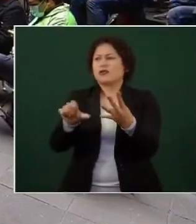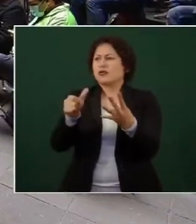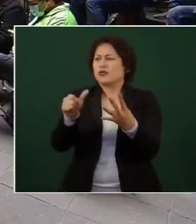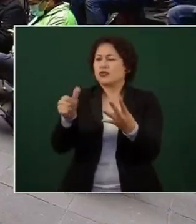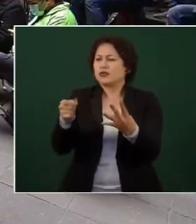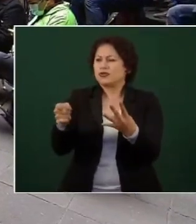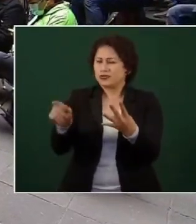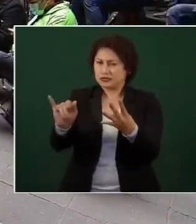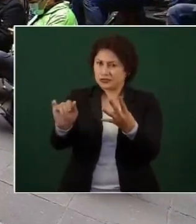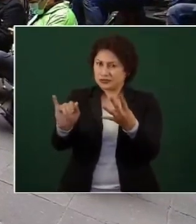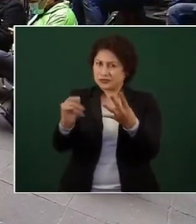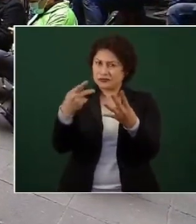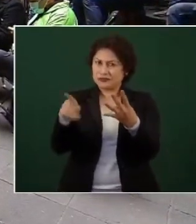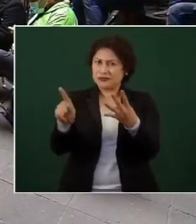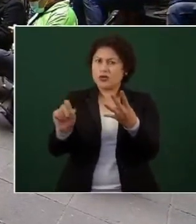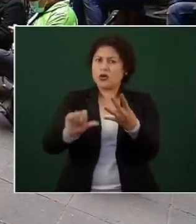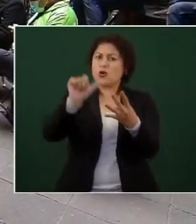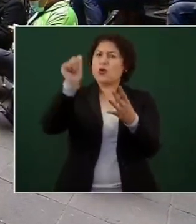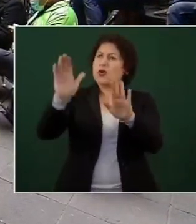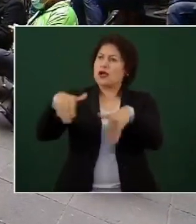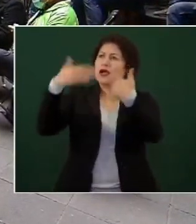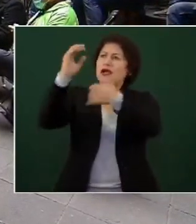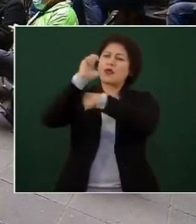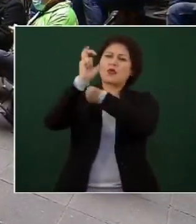Sí, pero también los de Europa.